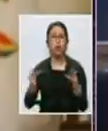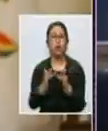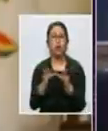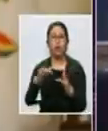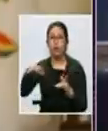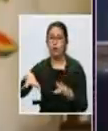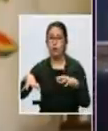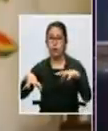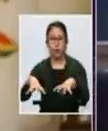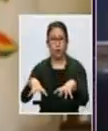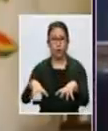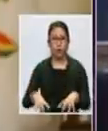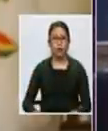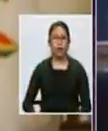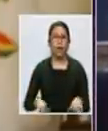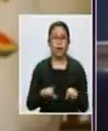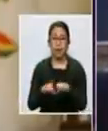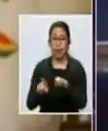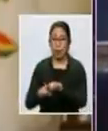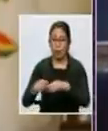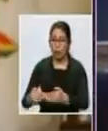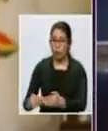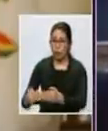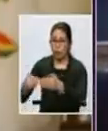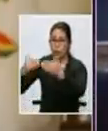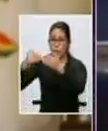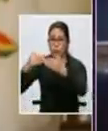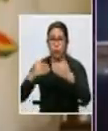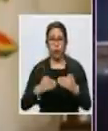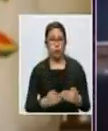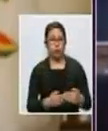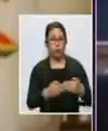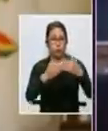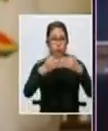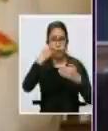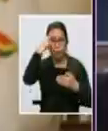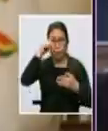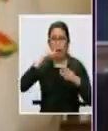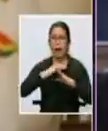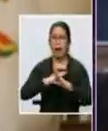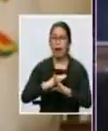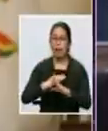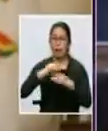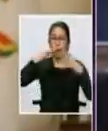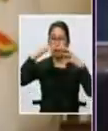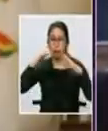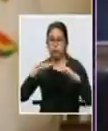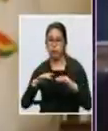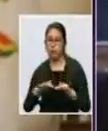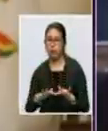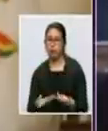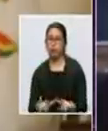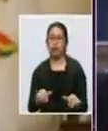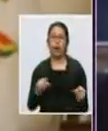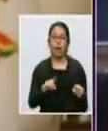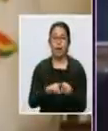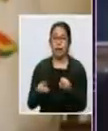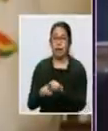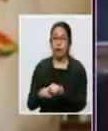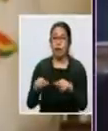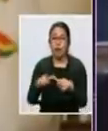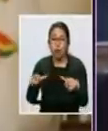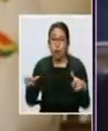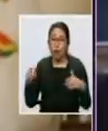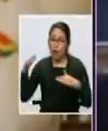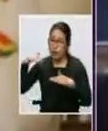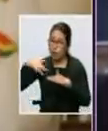de trabajo conjunto. Yo conozco de su compromiso con el país, yo puedo certificar también que es una COP que quiere generar desarrollo y que